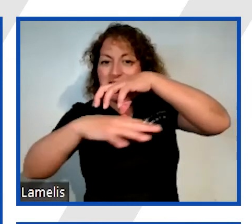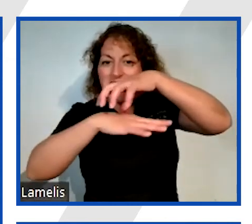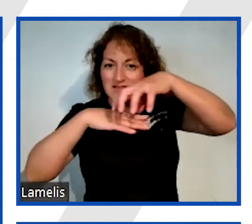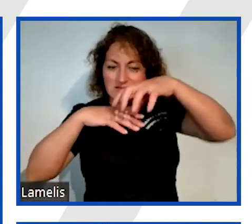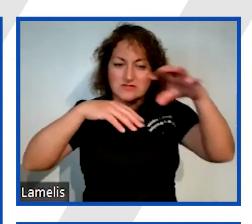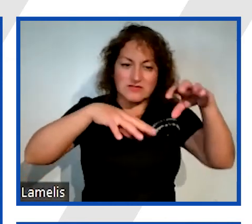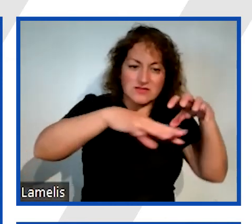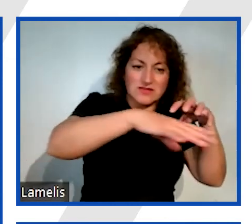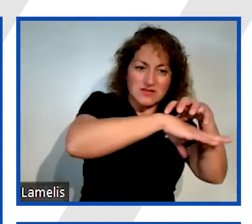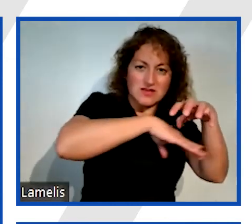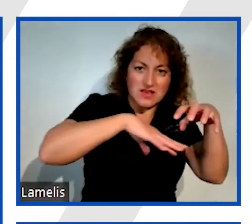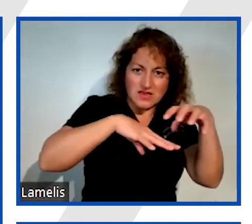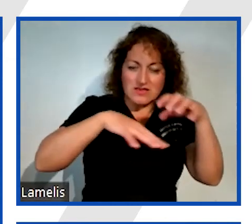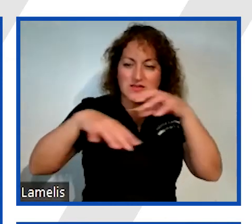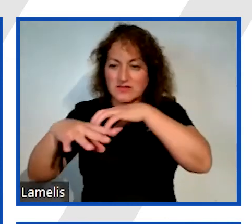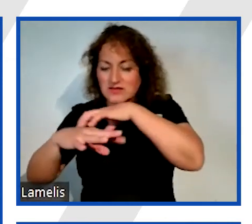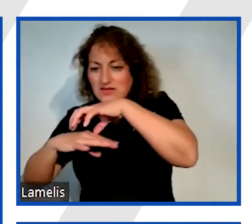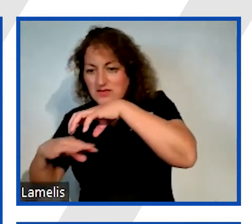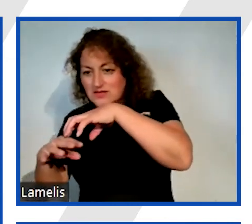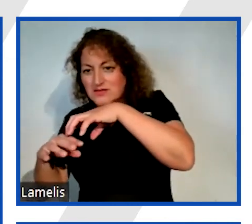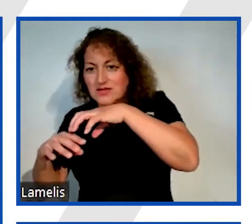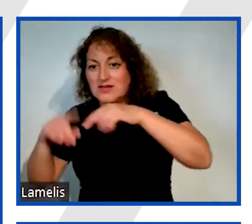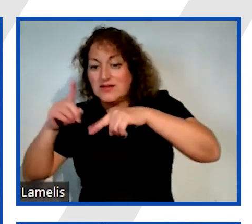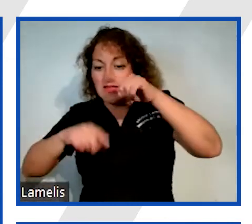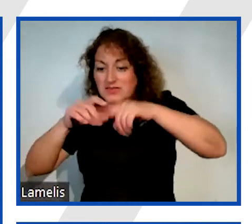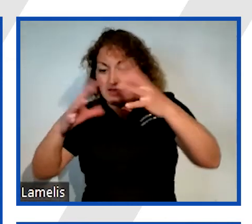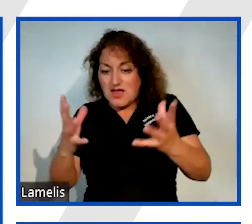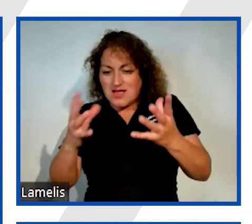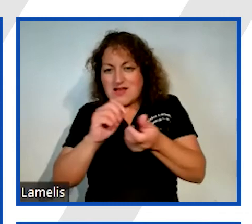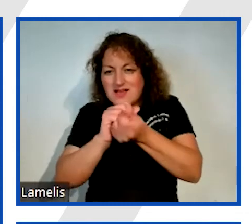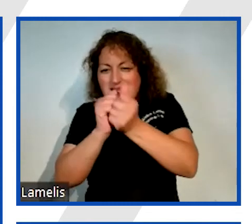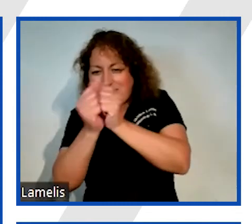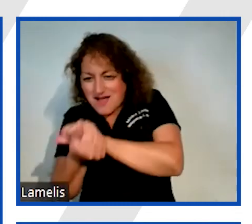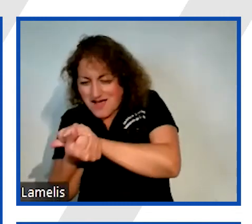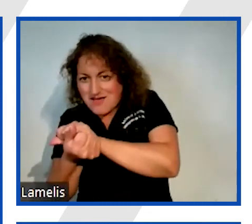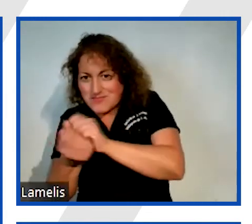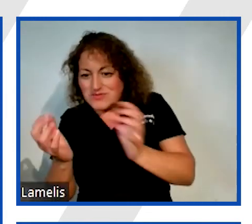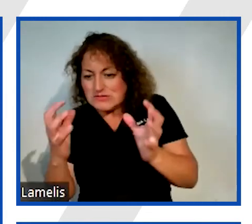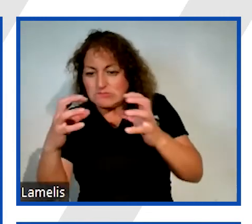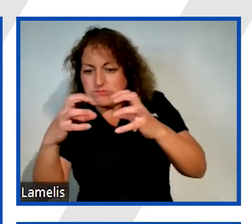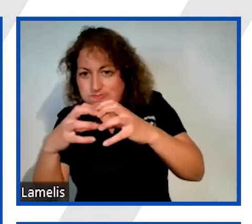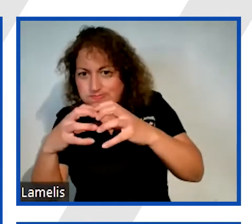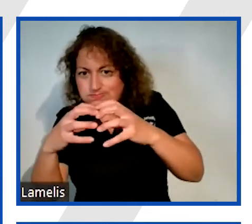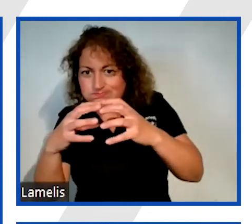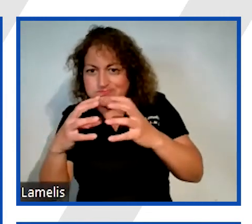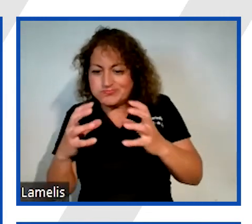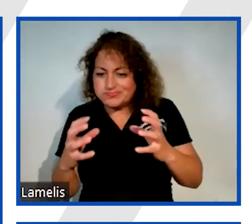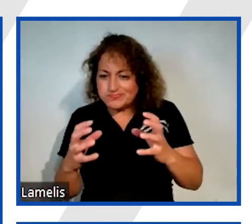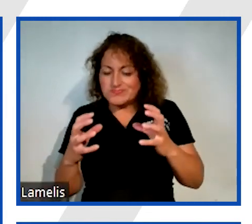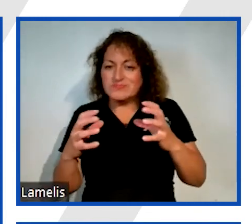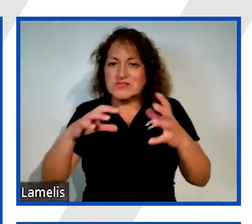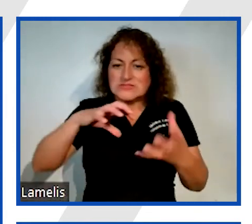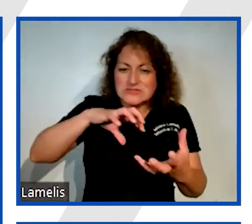geología volvía a cambiar y las islas volvieron a juntarse como pasó en un tiempo más adelante que vamos a ver en la época de los humanos